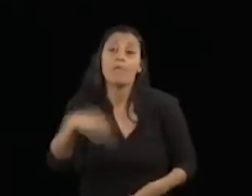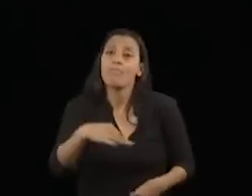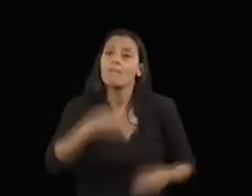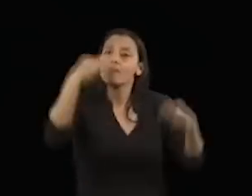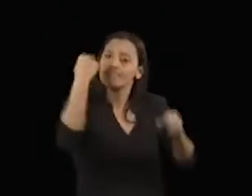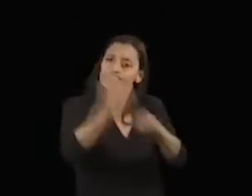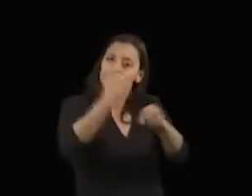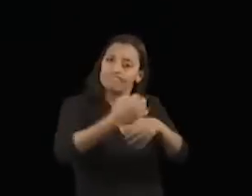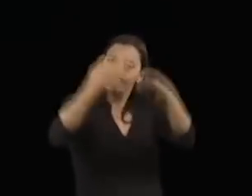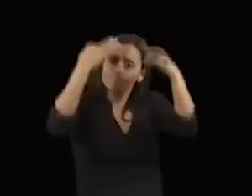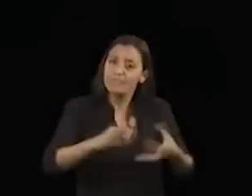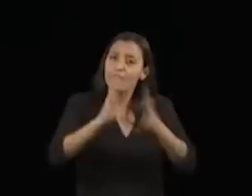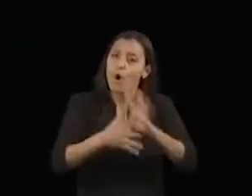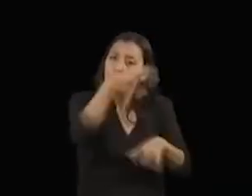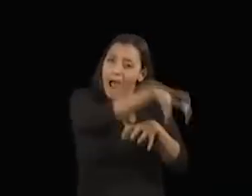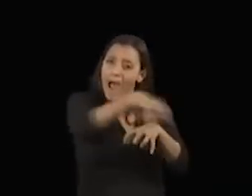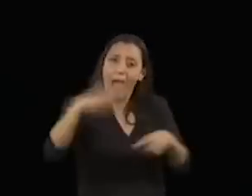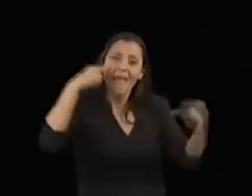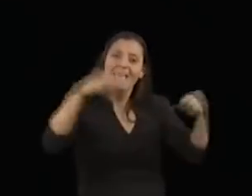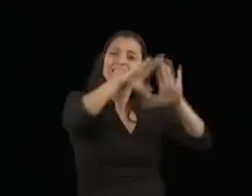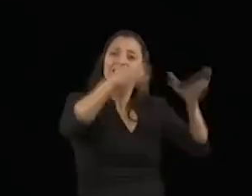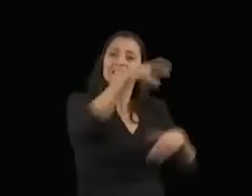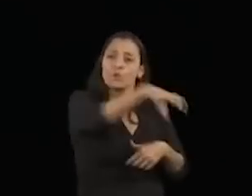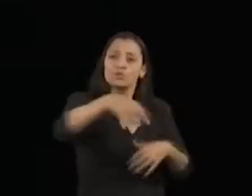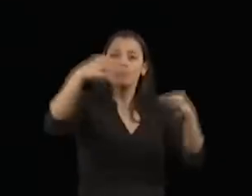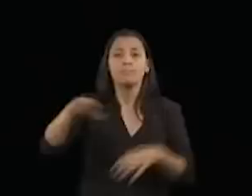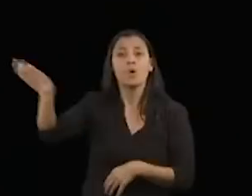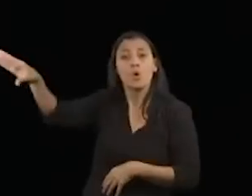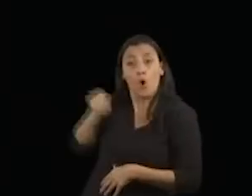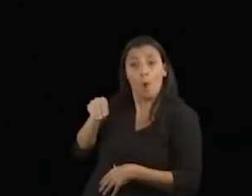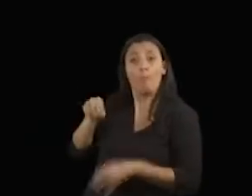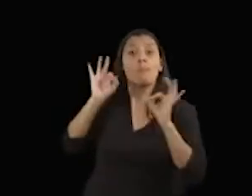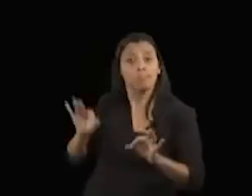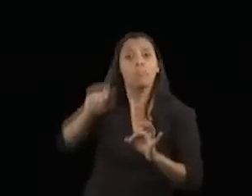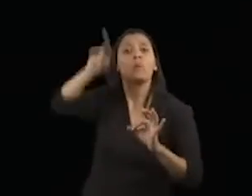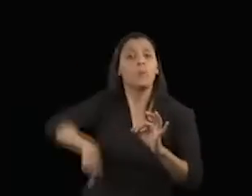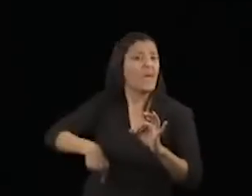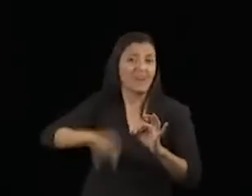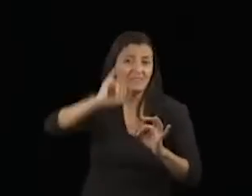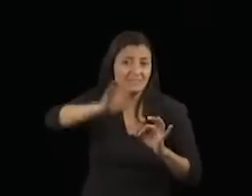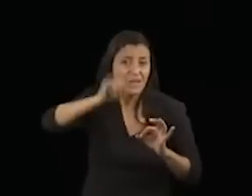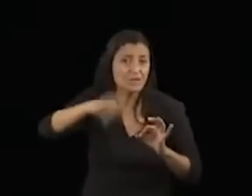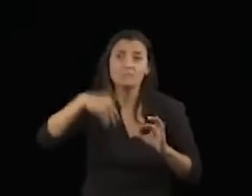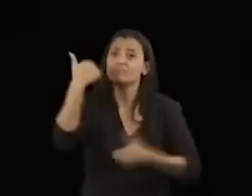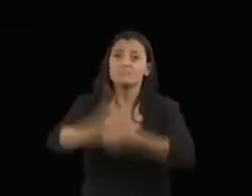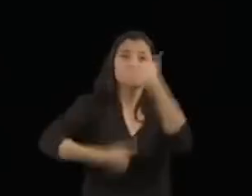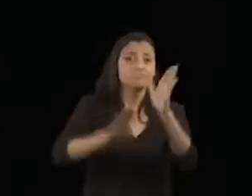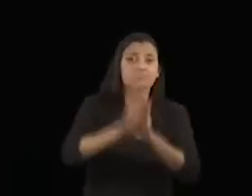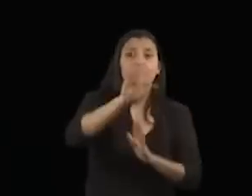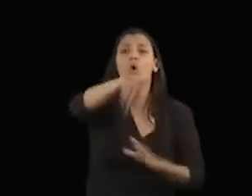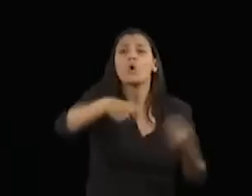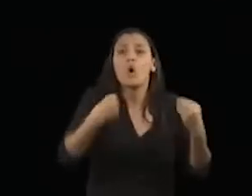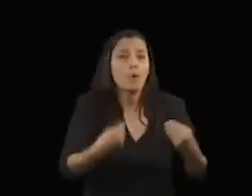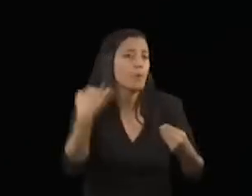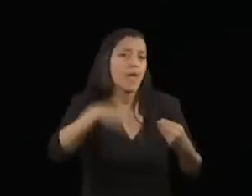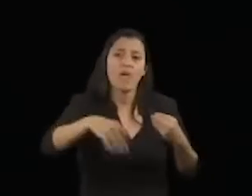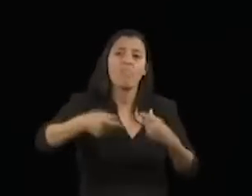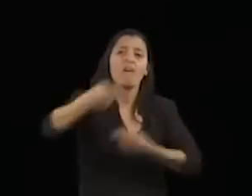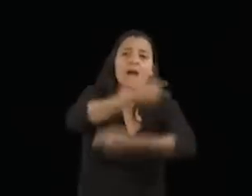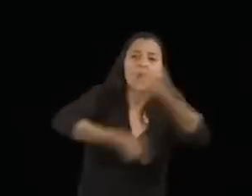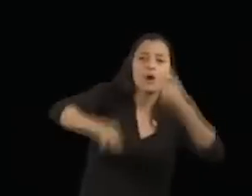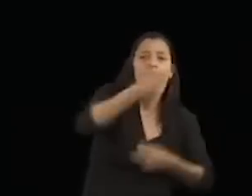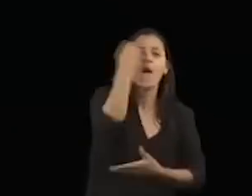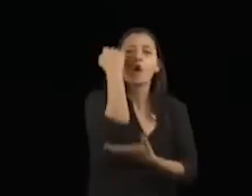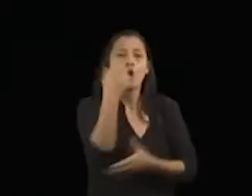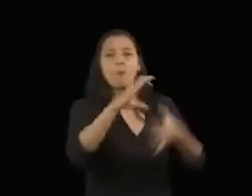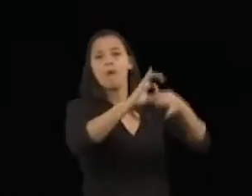que copiemos y se crezca. Y eso es ganando libertad económica. ¿Y por qué,